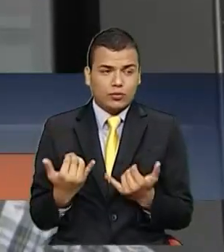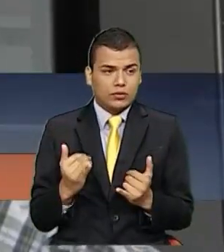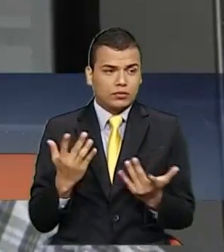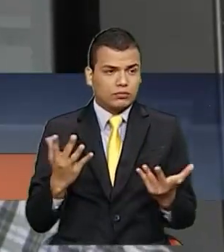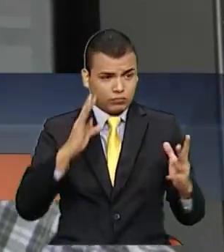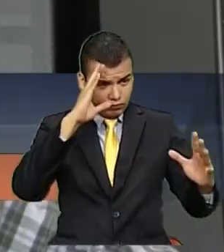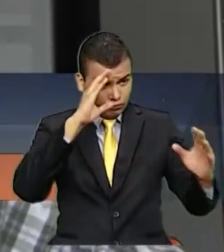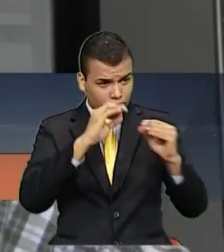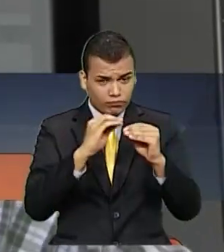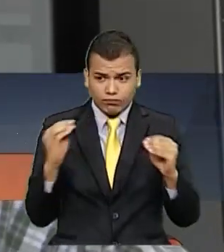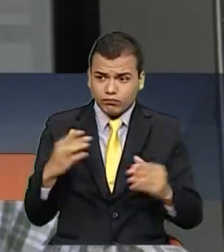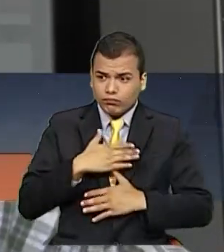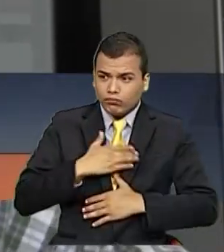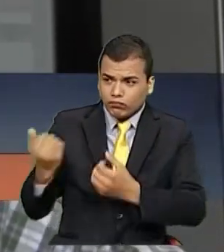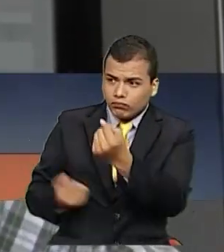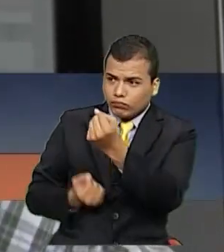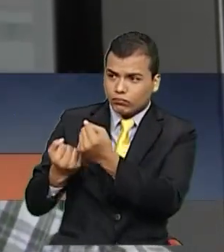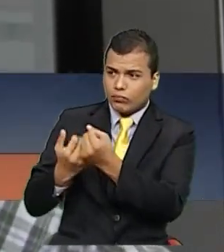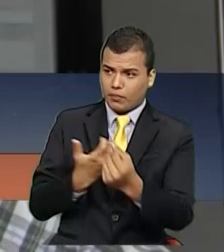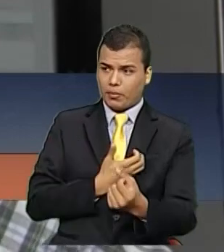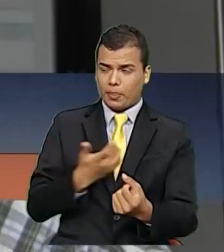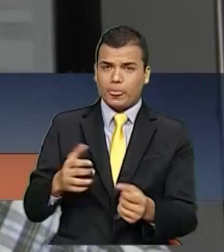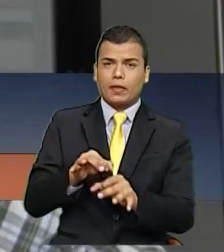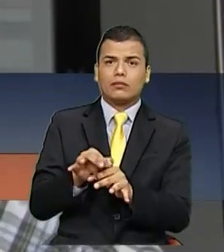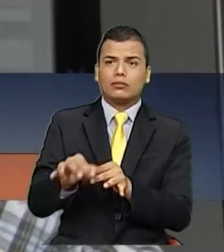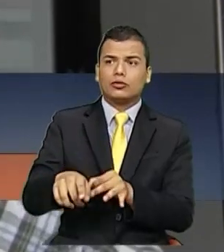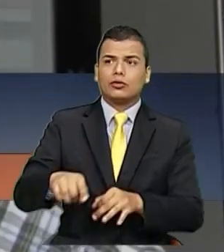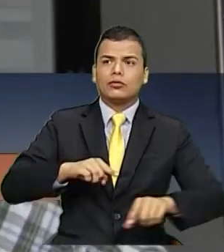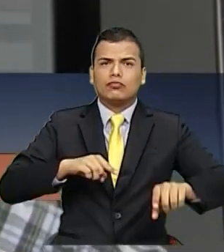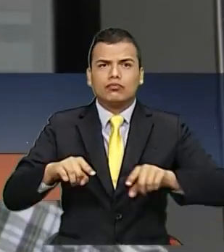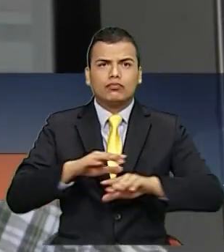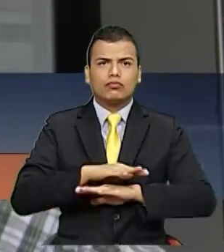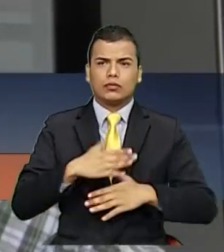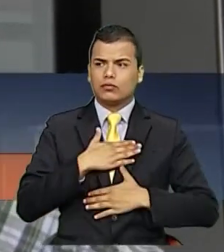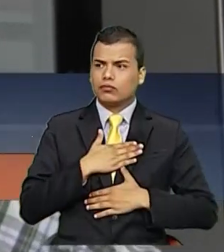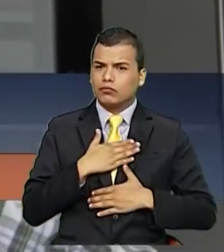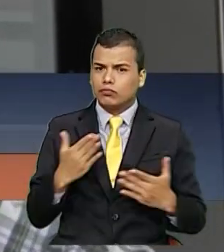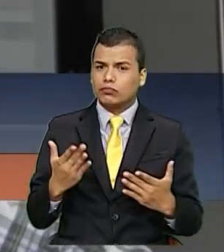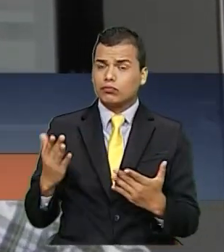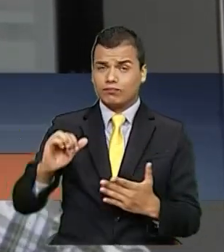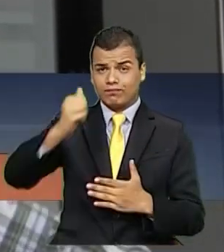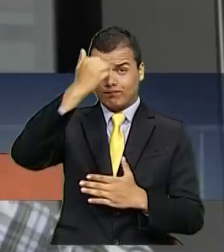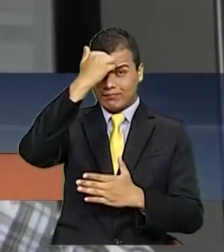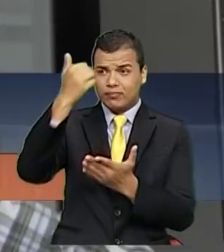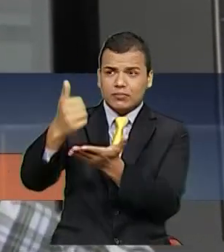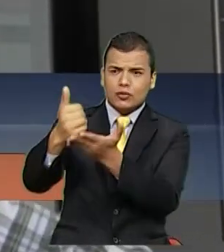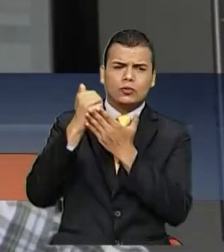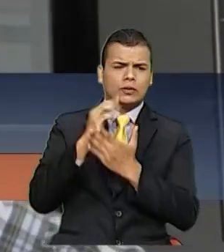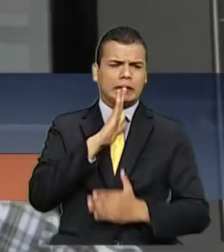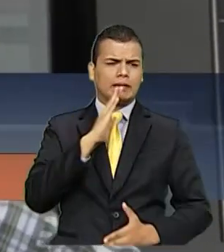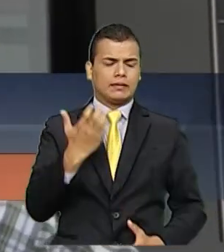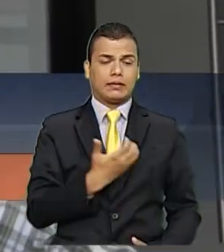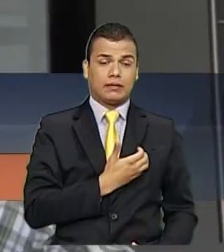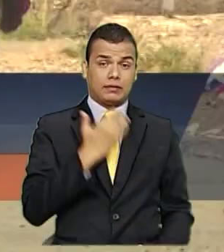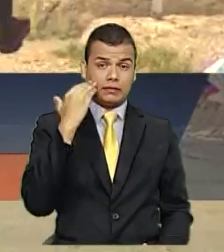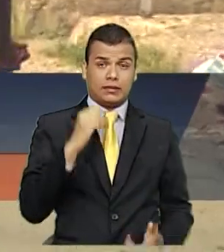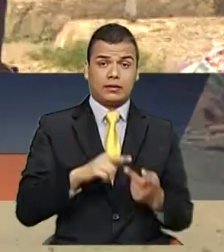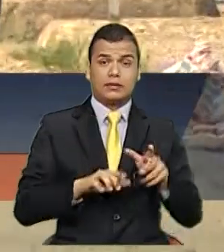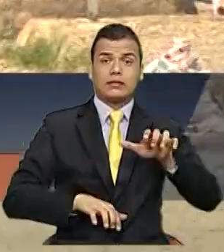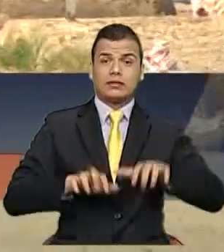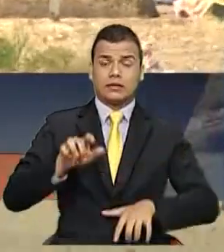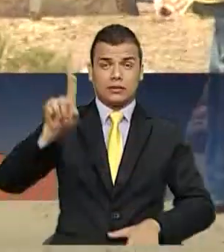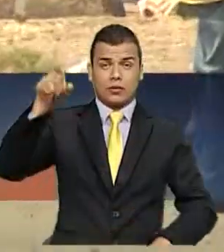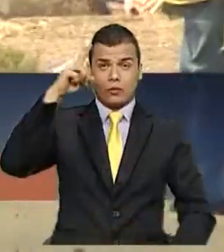un trabajo con las autoridades administrativas, en cabeza de la alcaldesa, de la Secretaría de